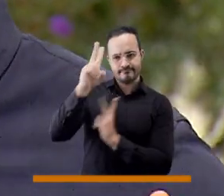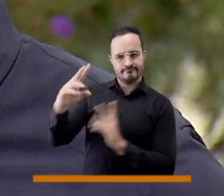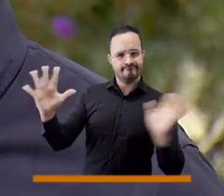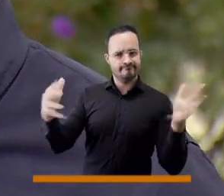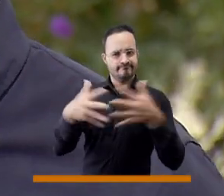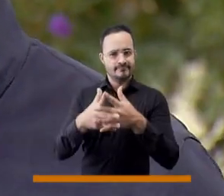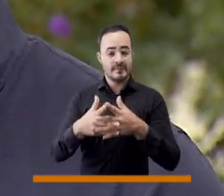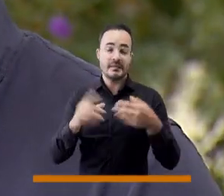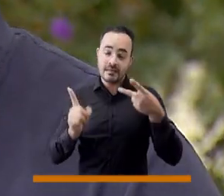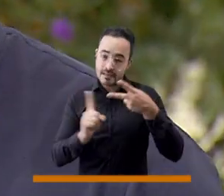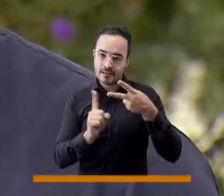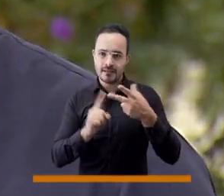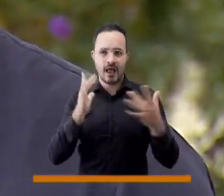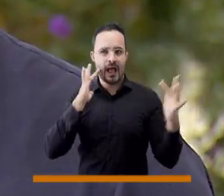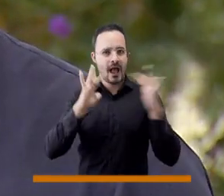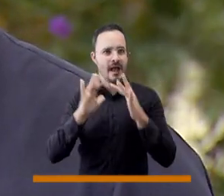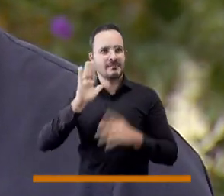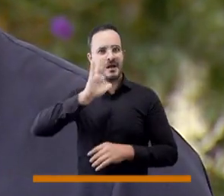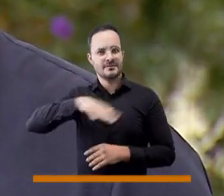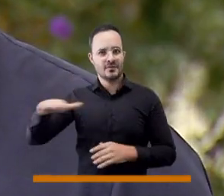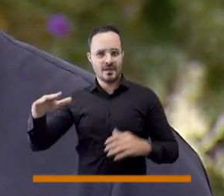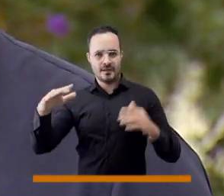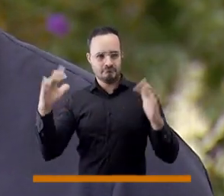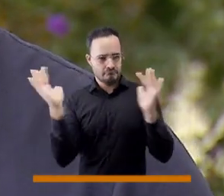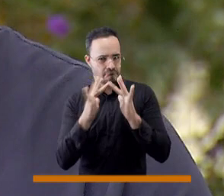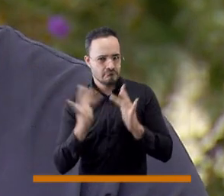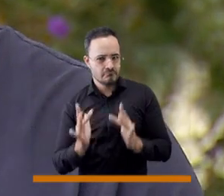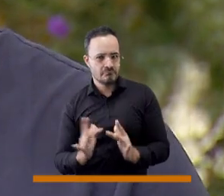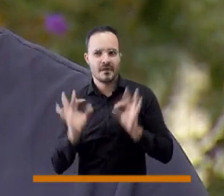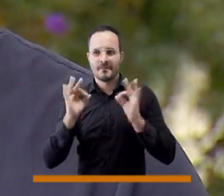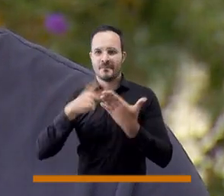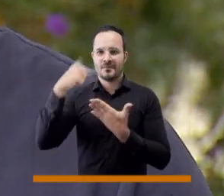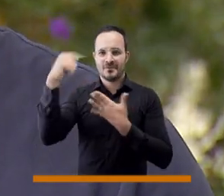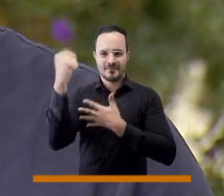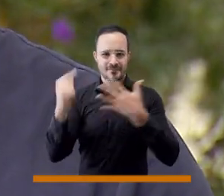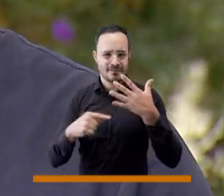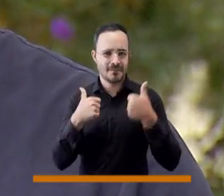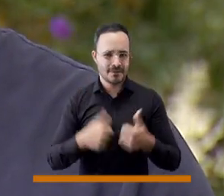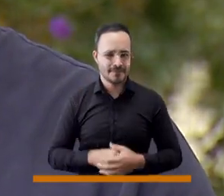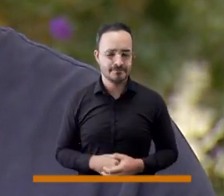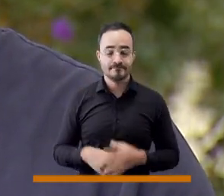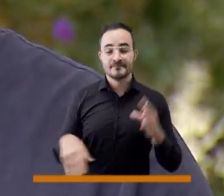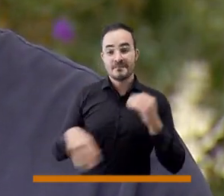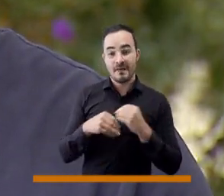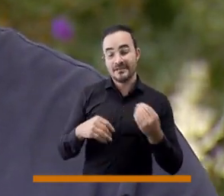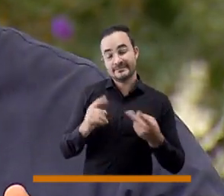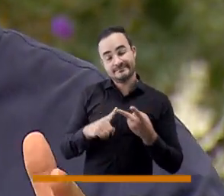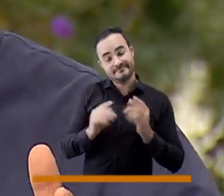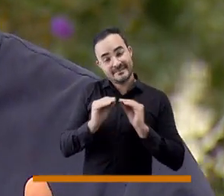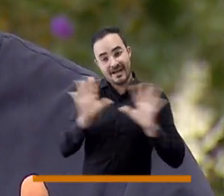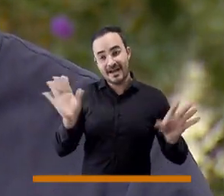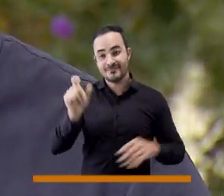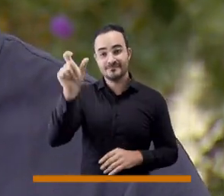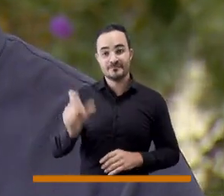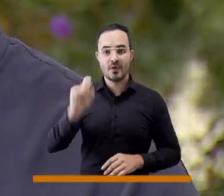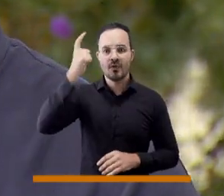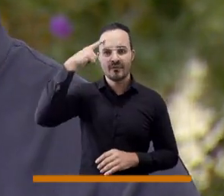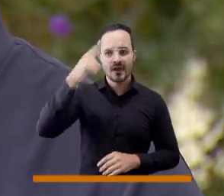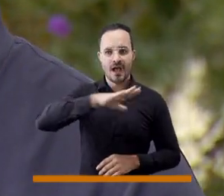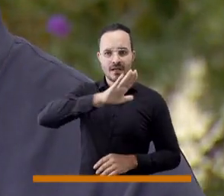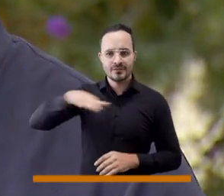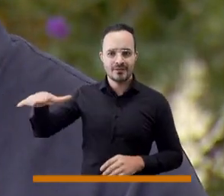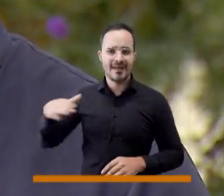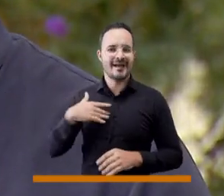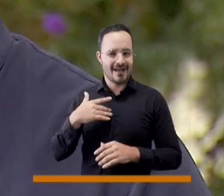en consonancia con los grandes proyectos de este departamento. Y desde luego tenemos que elegir un gobernador de